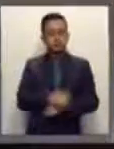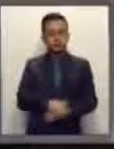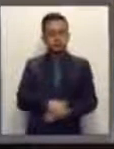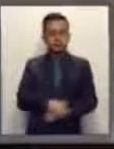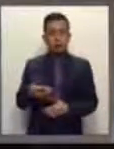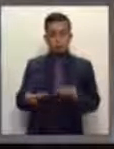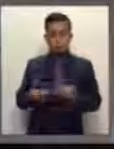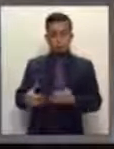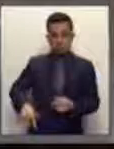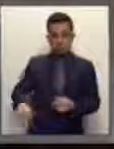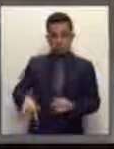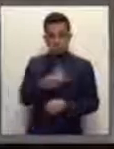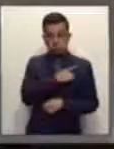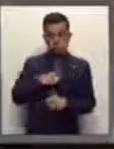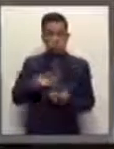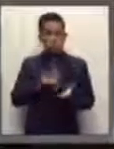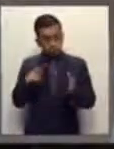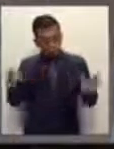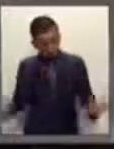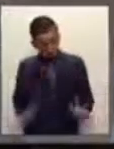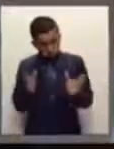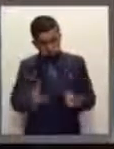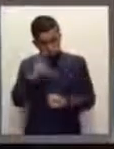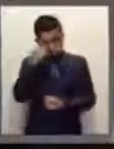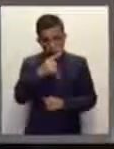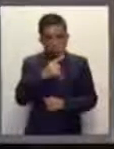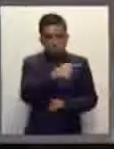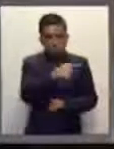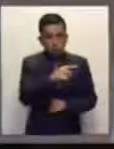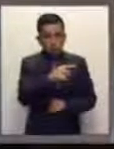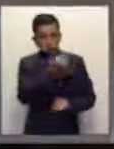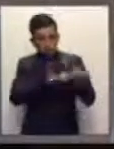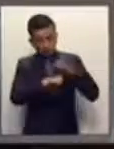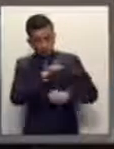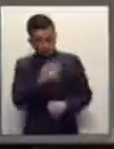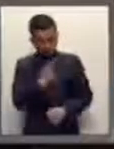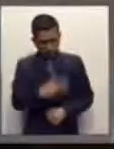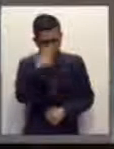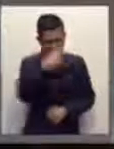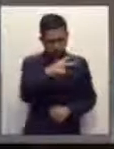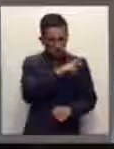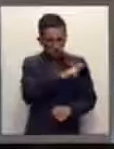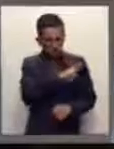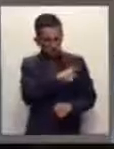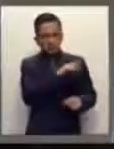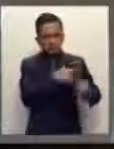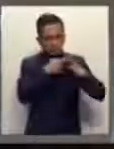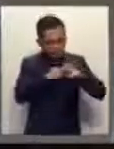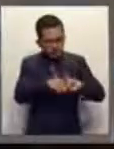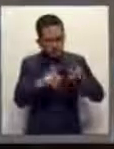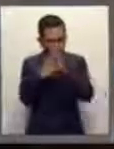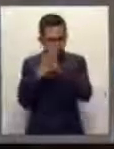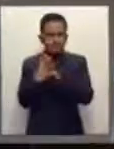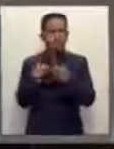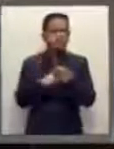Estado vuelva a promover la participación de la iniciativa privada nacional y del mismo Estado en ramas tan importantes